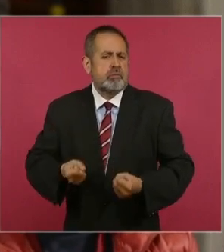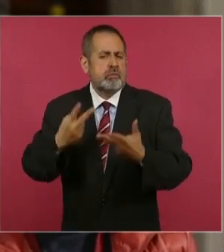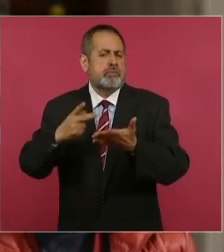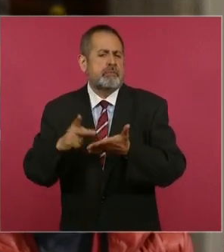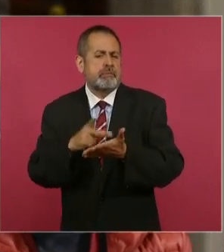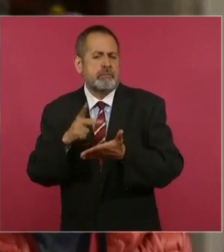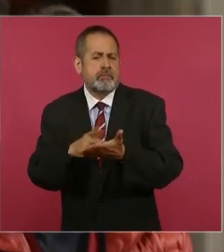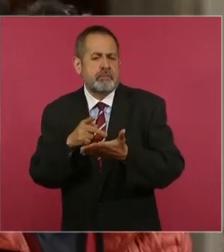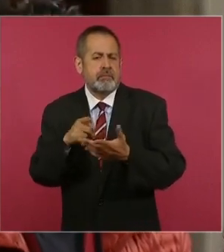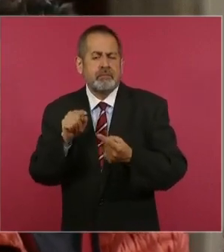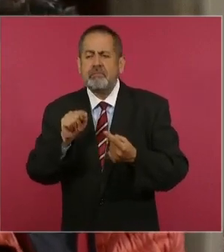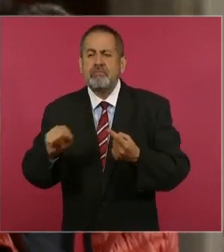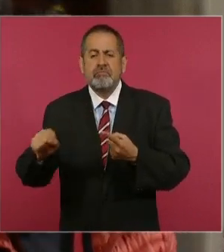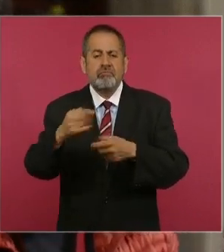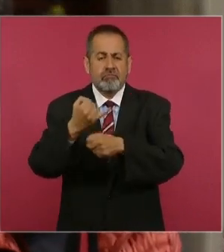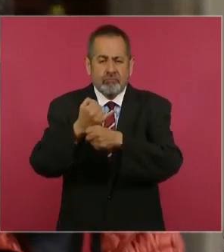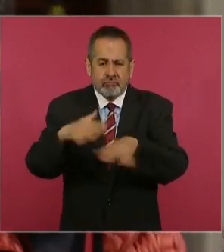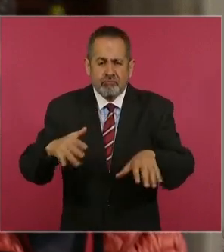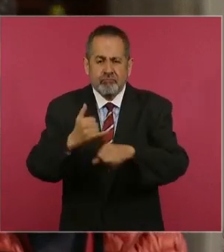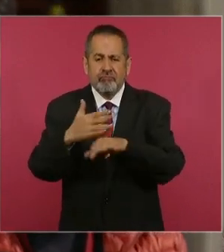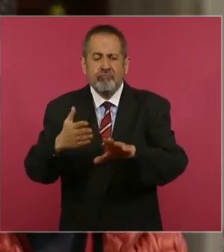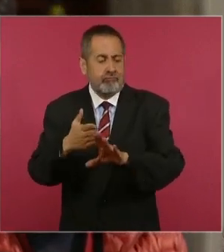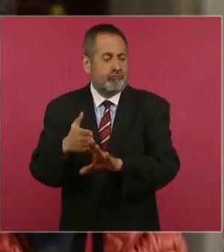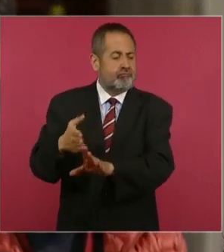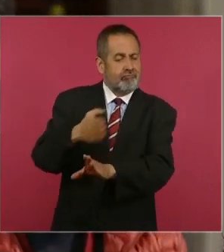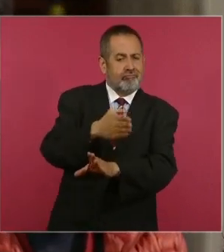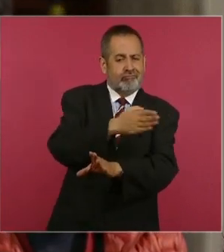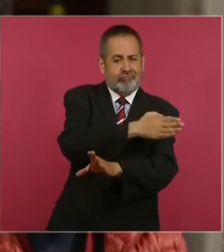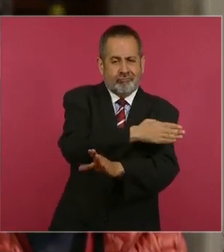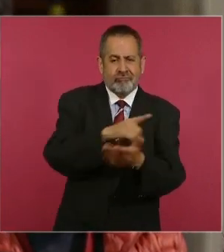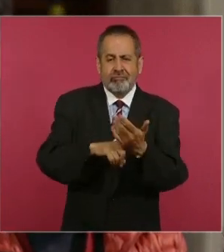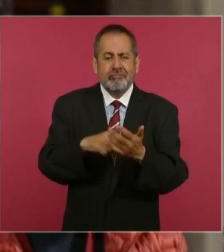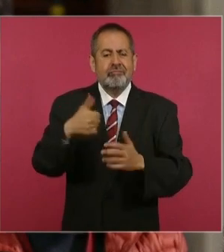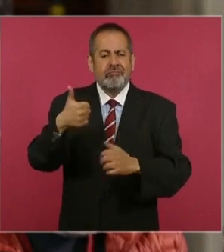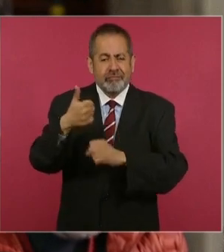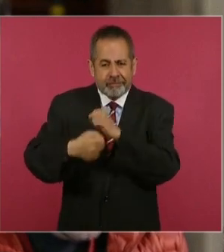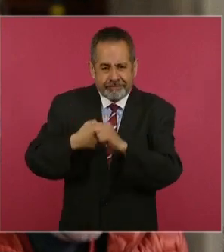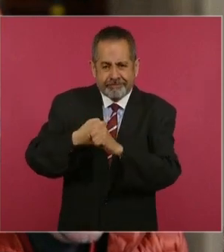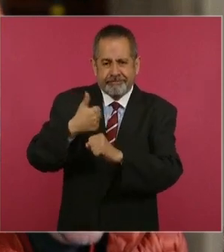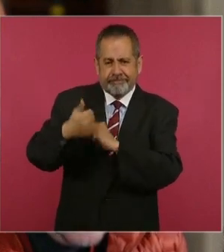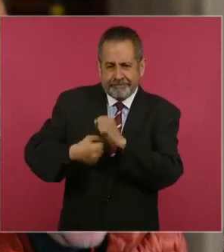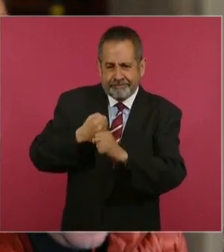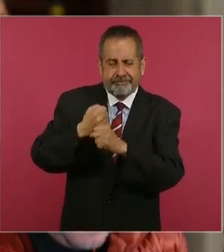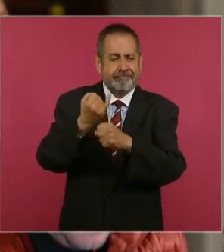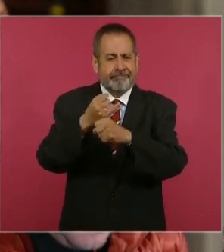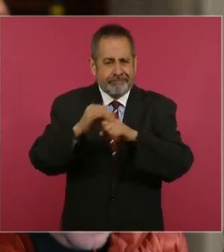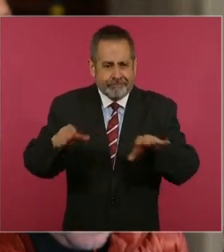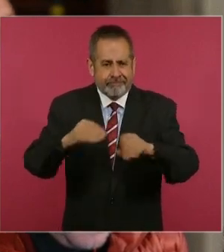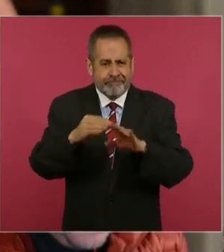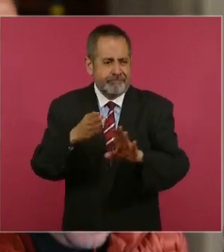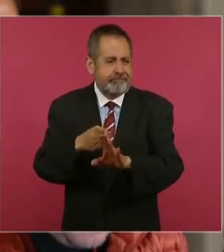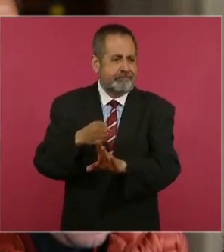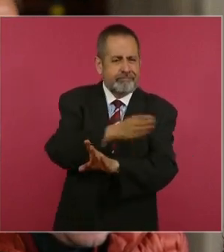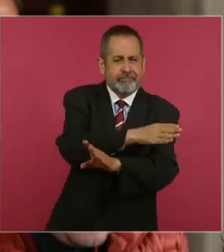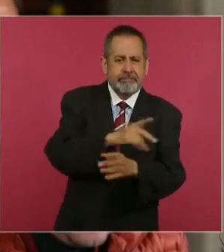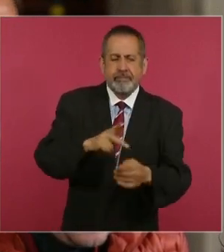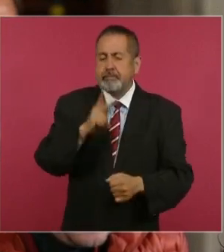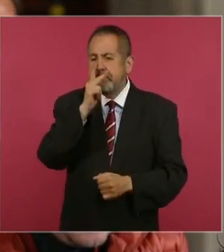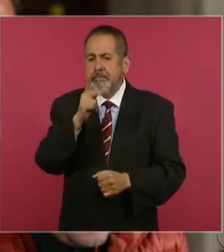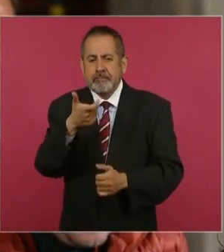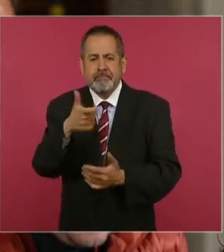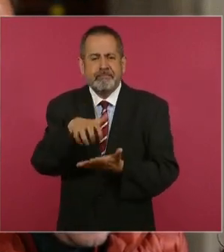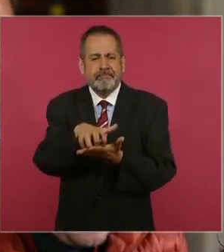ocasiones en los informes anteriores de sexenios se había pronunciado la palabra austeridad